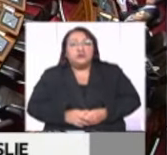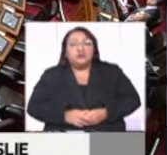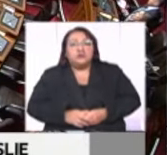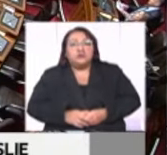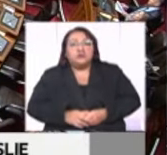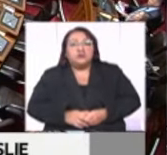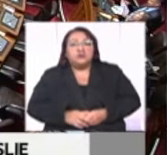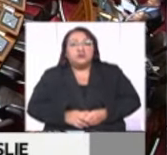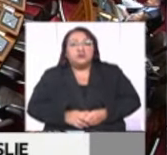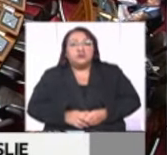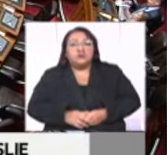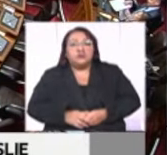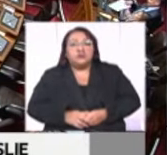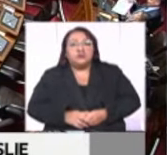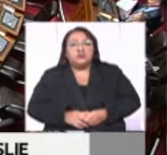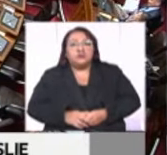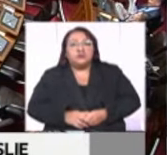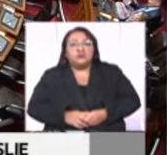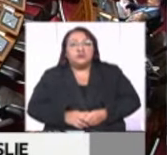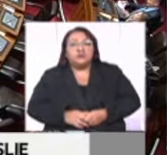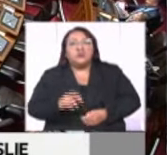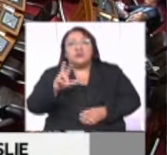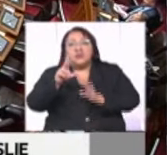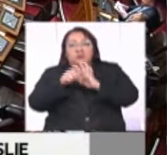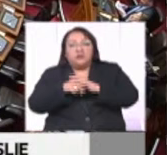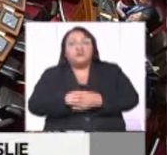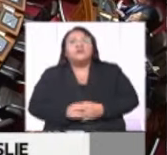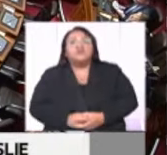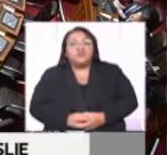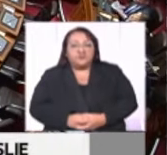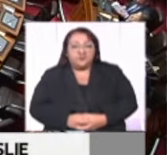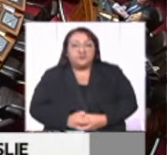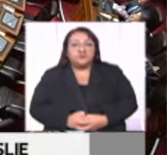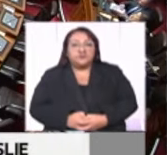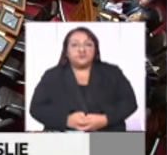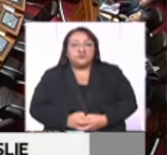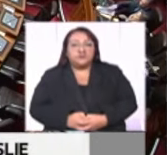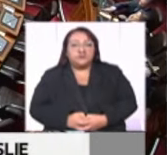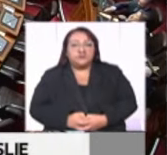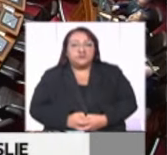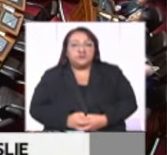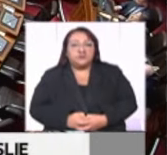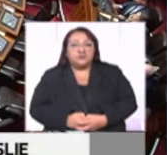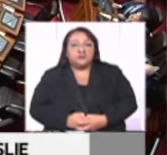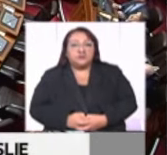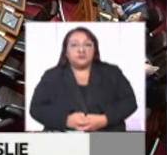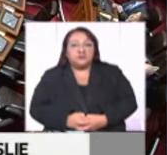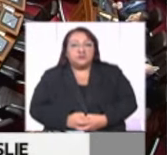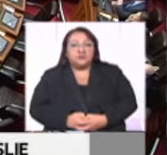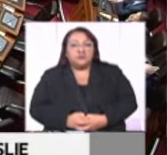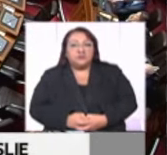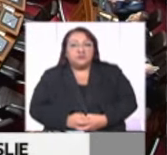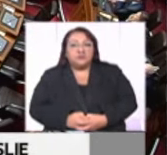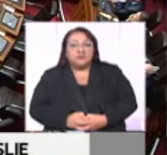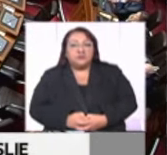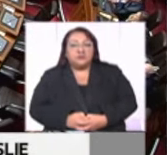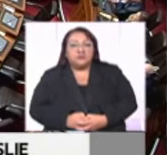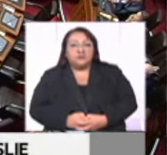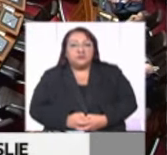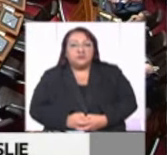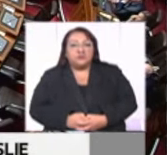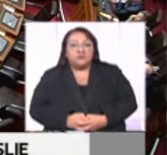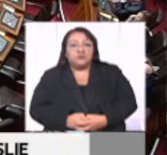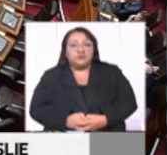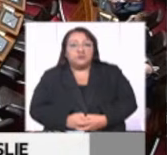Gracias, presidente. ¿Cuánto tiempo va a usar? 3 minutos, presidente. 3 minutos, congresista. Muchas gracias, presidente. Por su intermedio, saludar a la